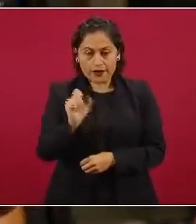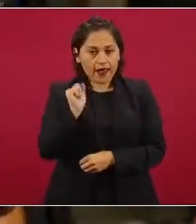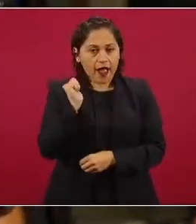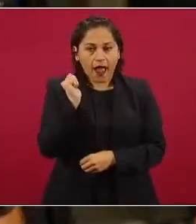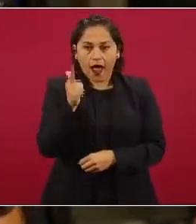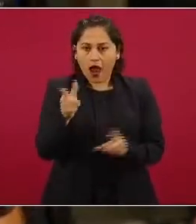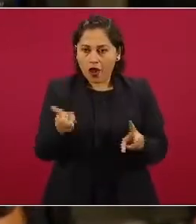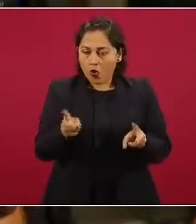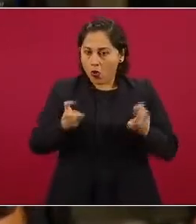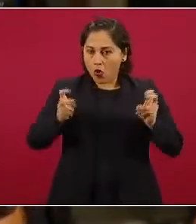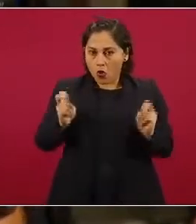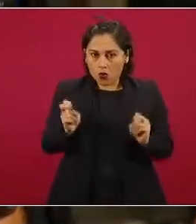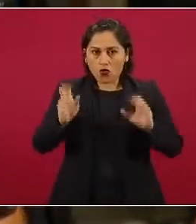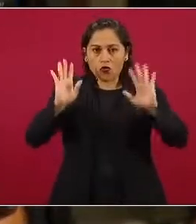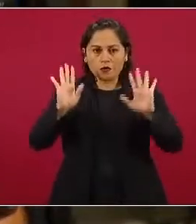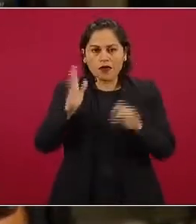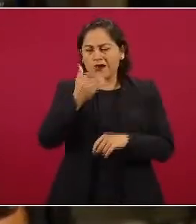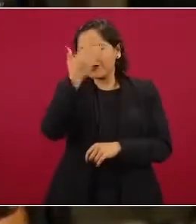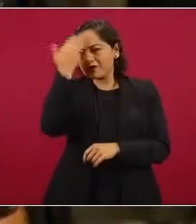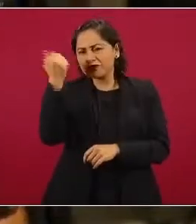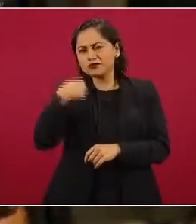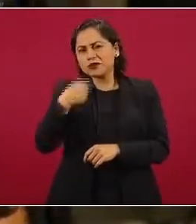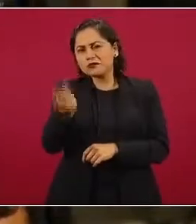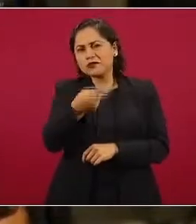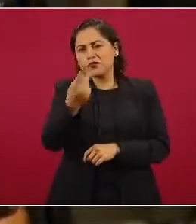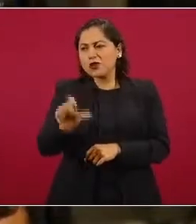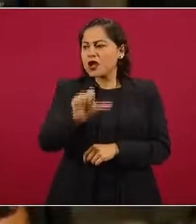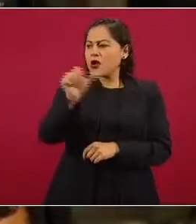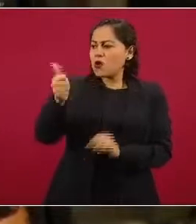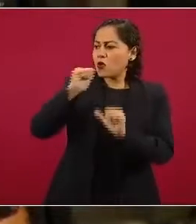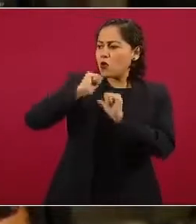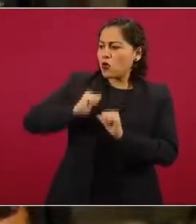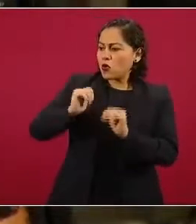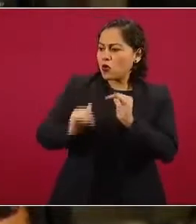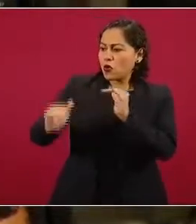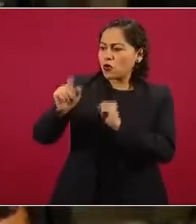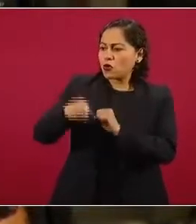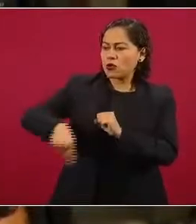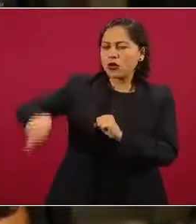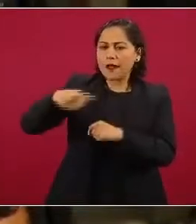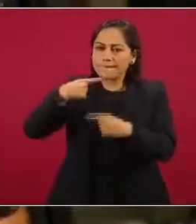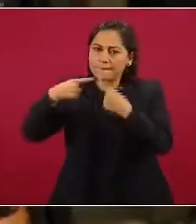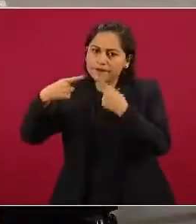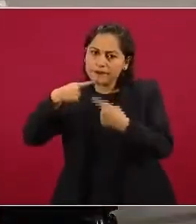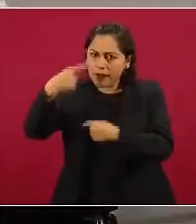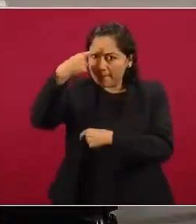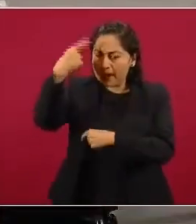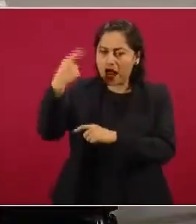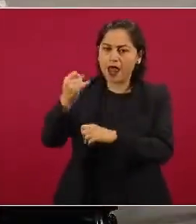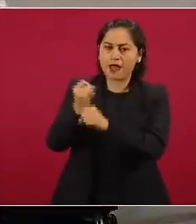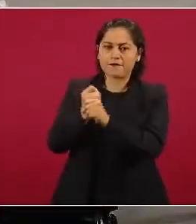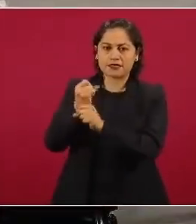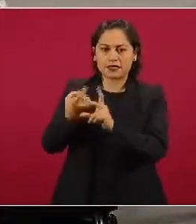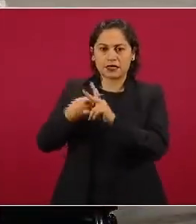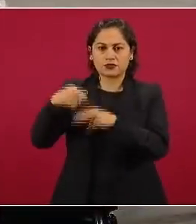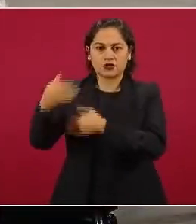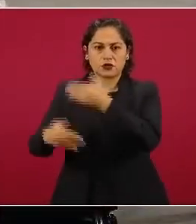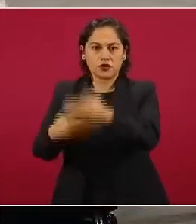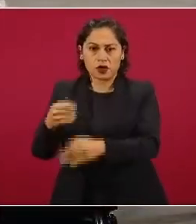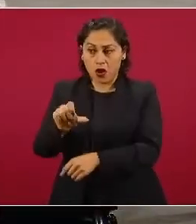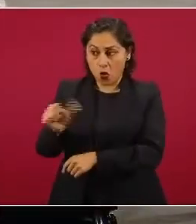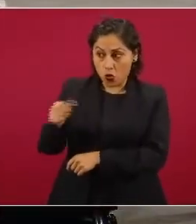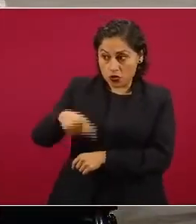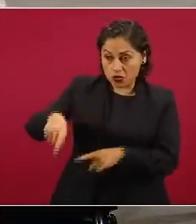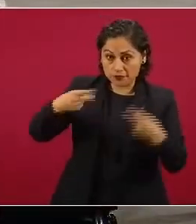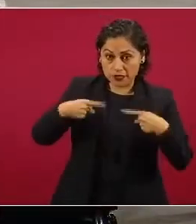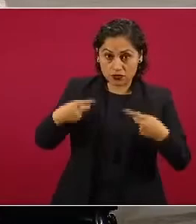si ya están participando más autoridades en esta investigación que nos comenta ya se inició. Bueno, la verdad es